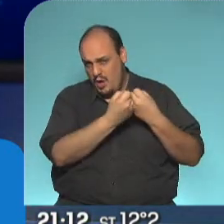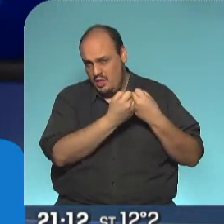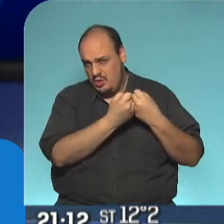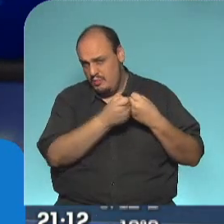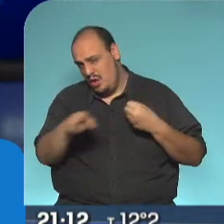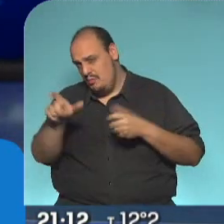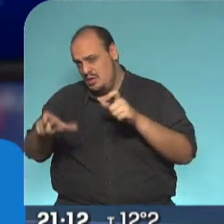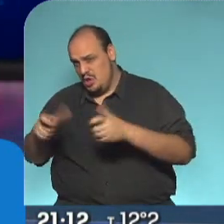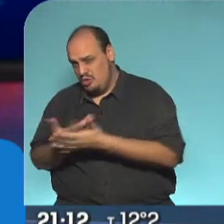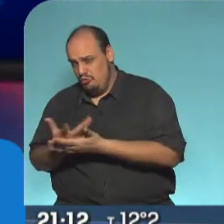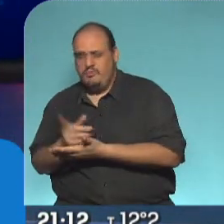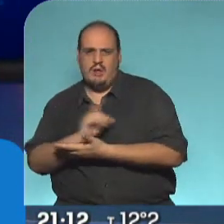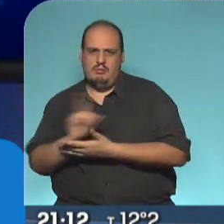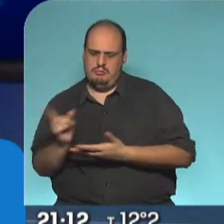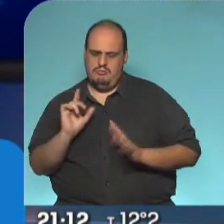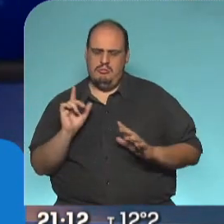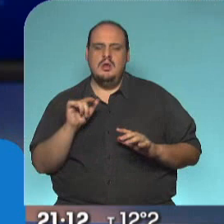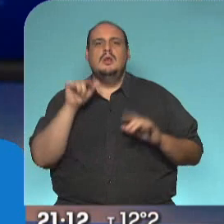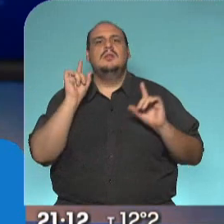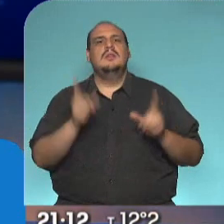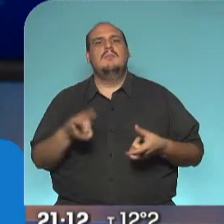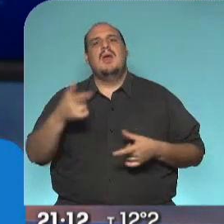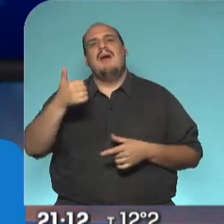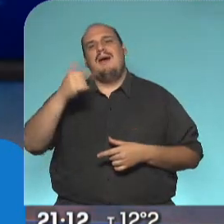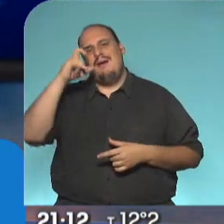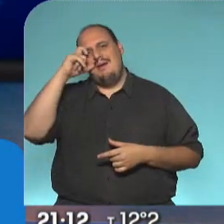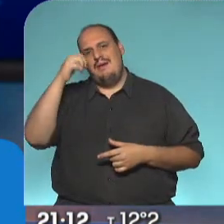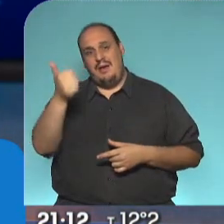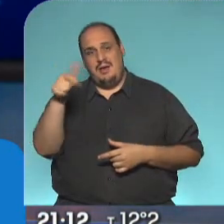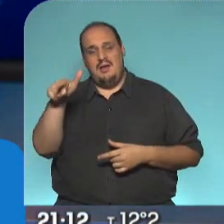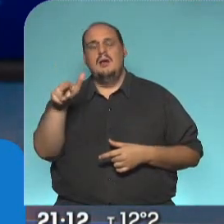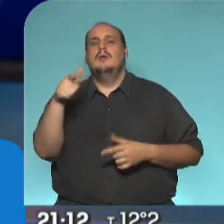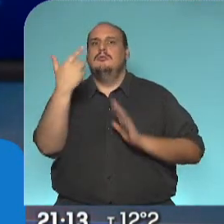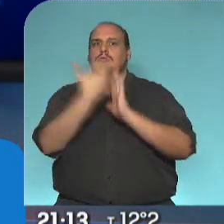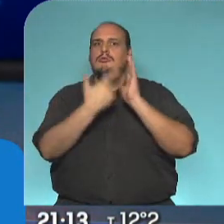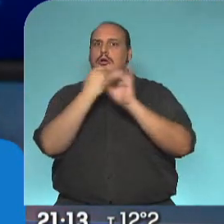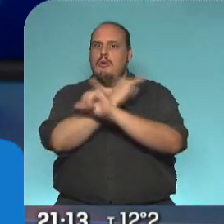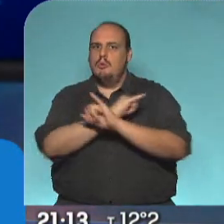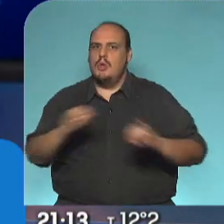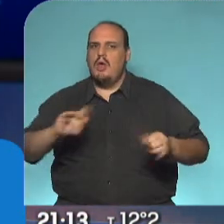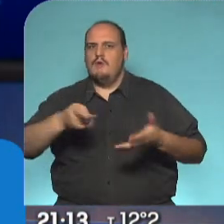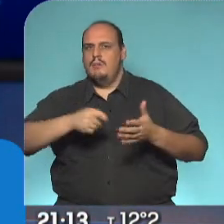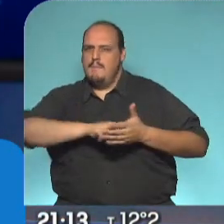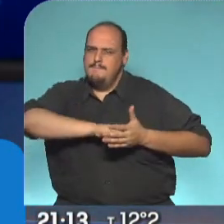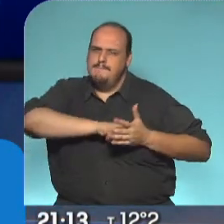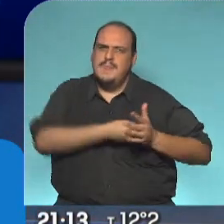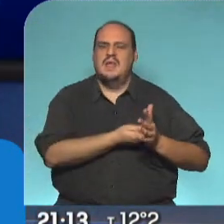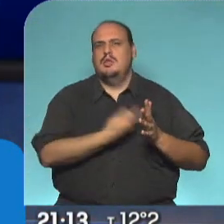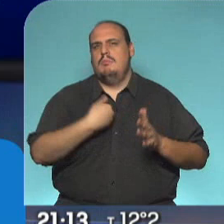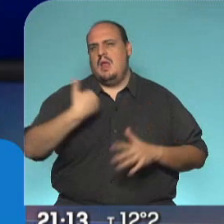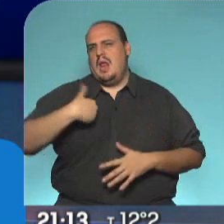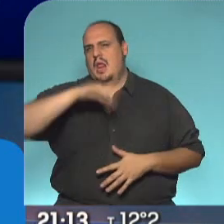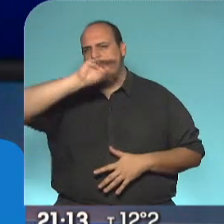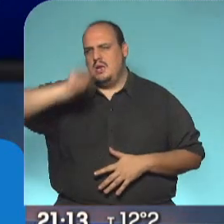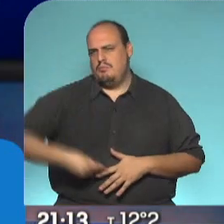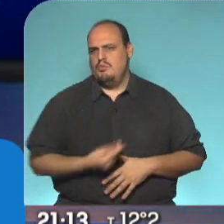venimos hablando de la posición de AEA, que criticó el propio Alberto Fernández, con un comunicado presionando para acordar, presionando para no ir al default, y la